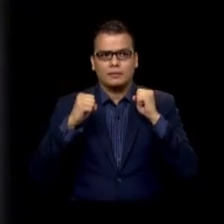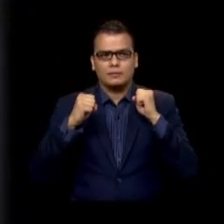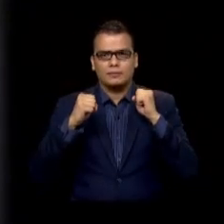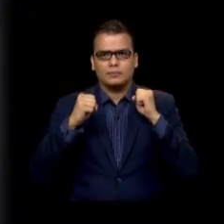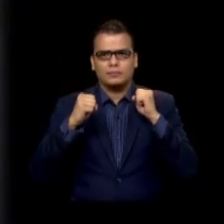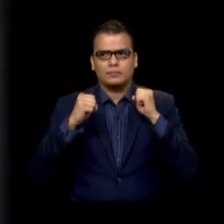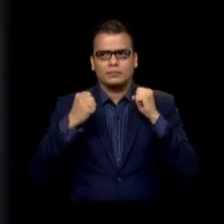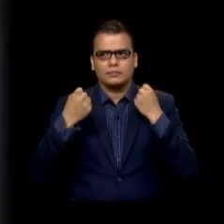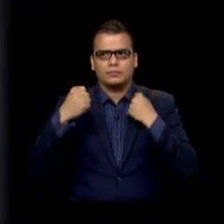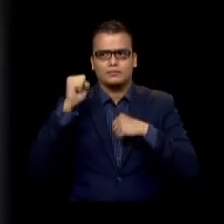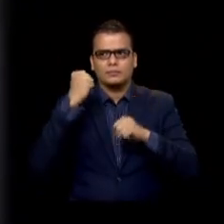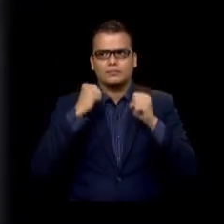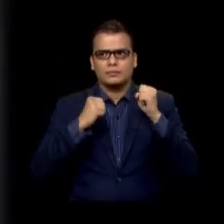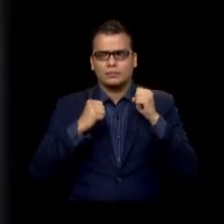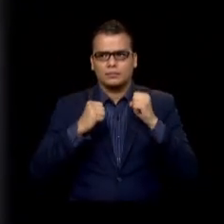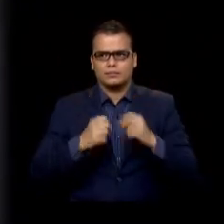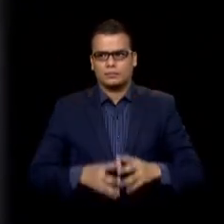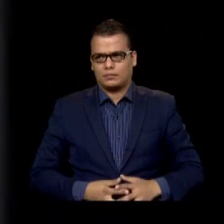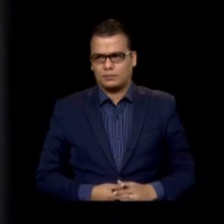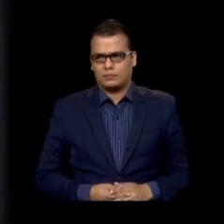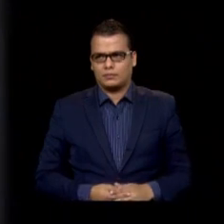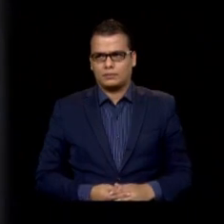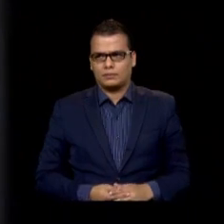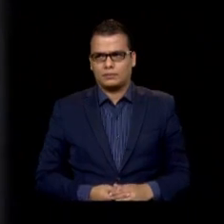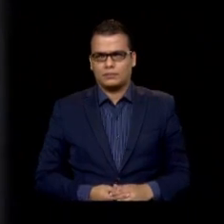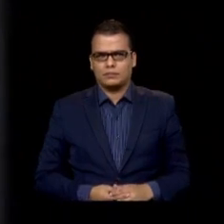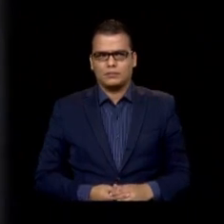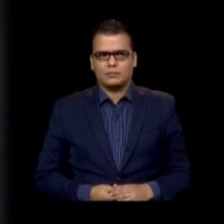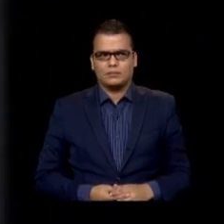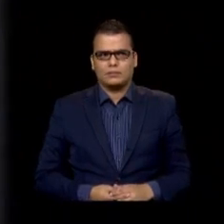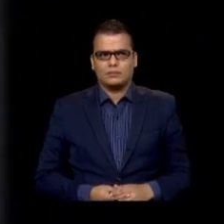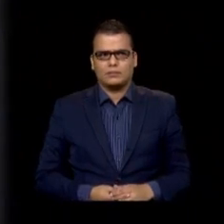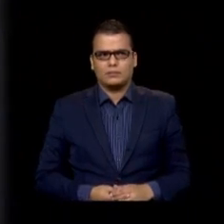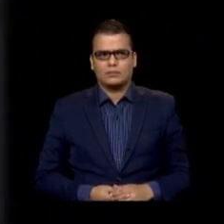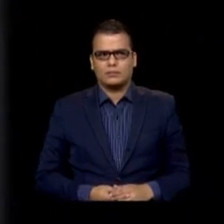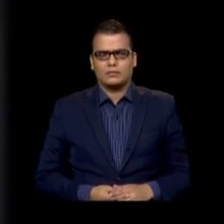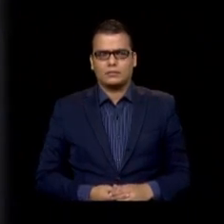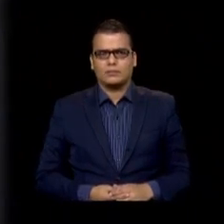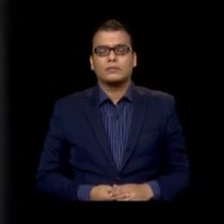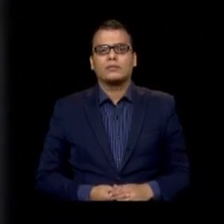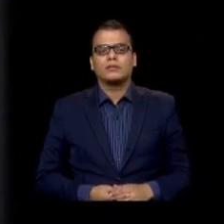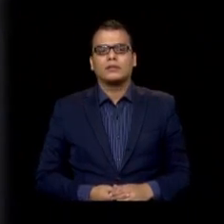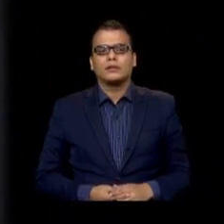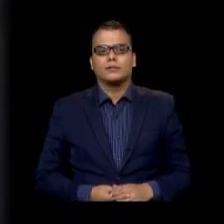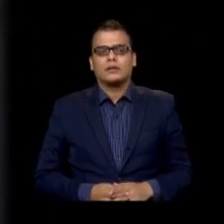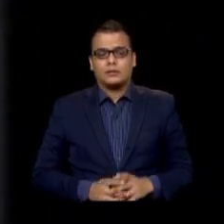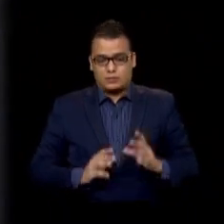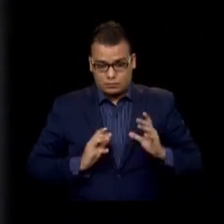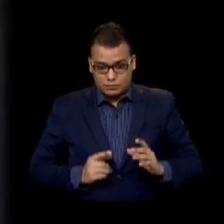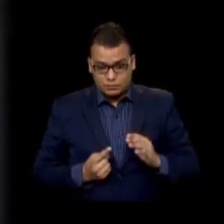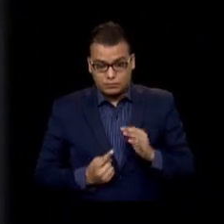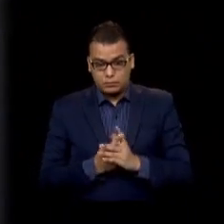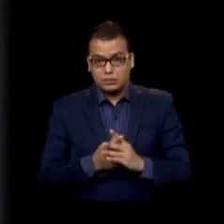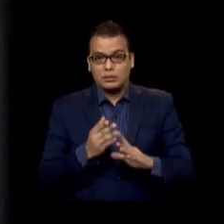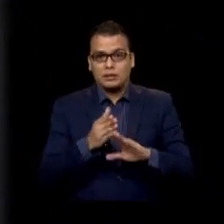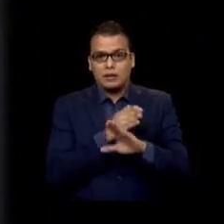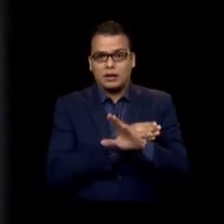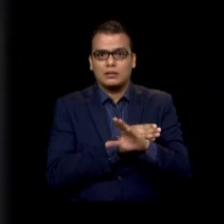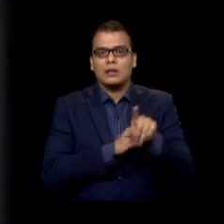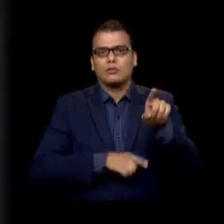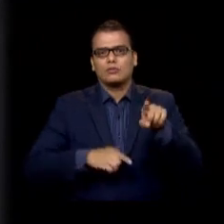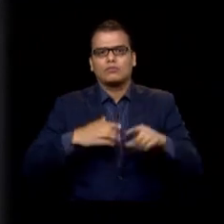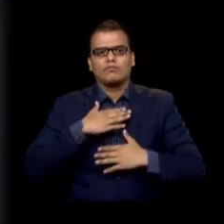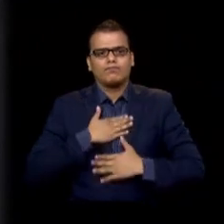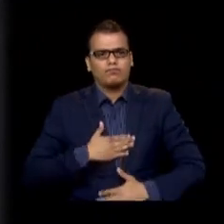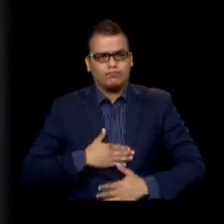de pruebas rápidas, porque las personas que se hacen una prueba antes del tiempo en que su organismo alcance a marcarse, podrán sentirse tranquilas